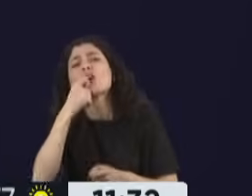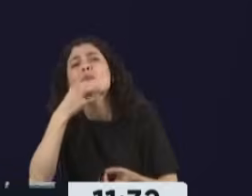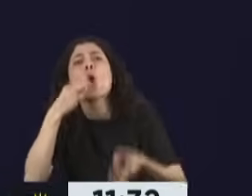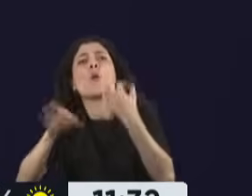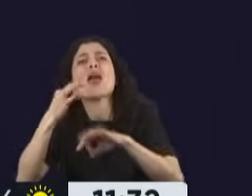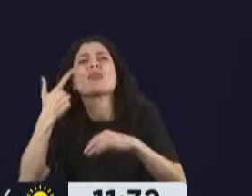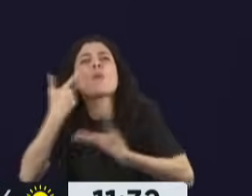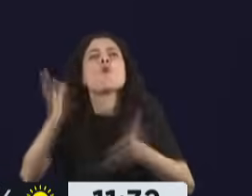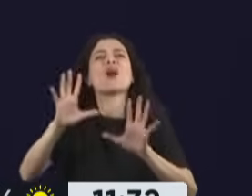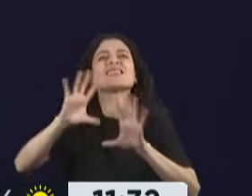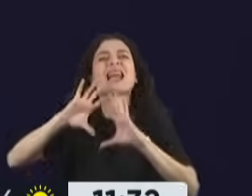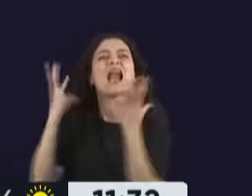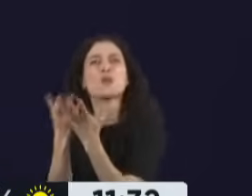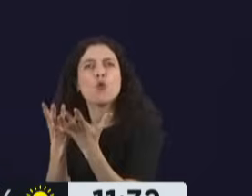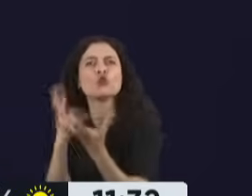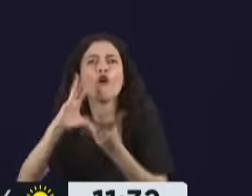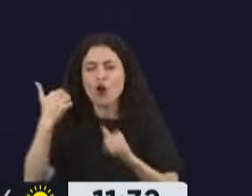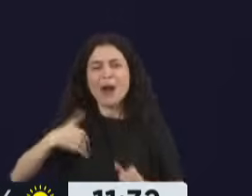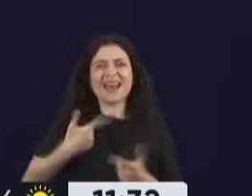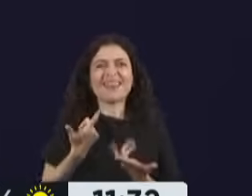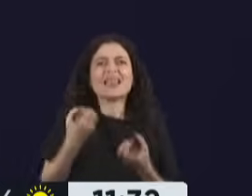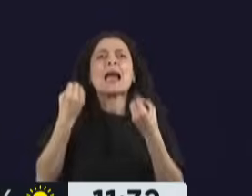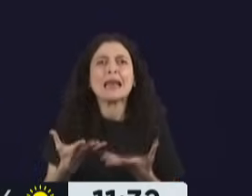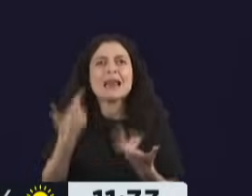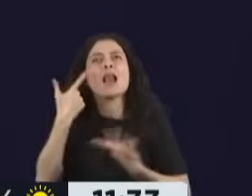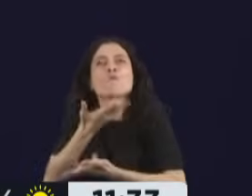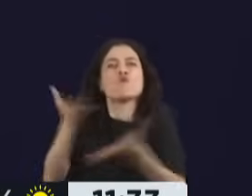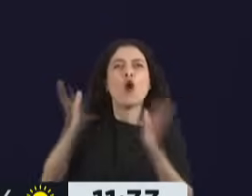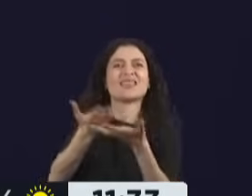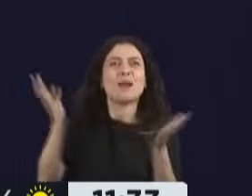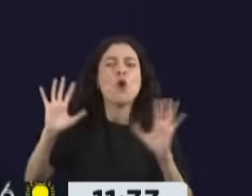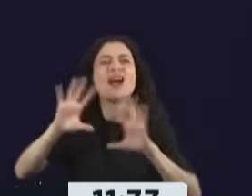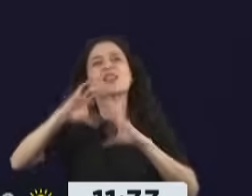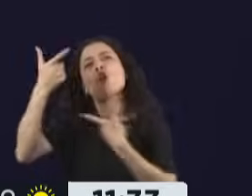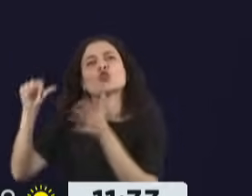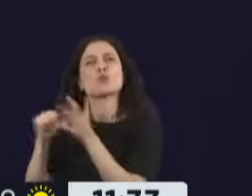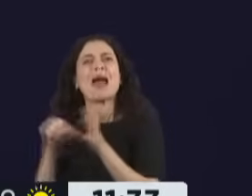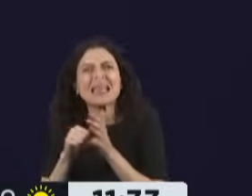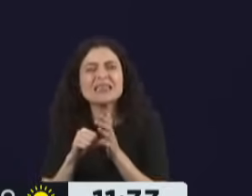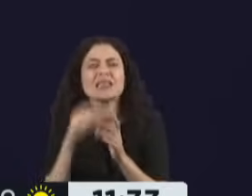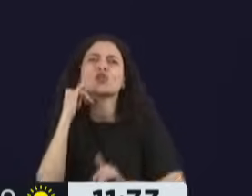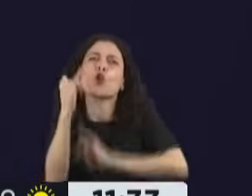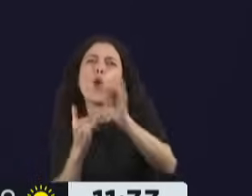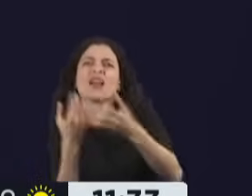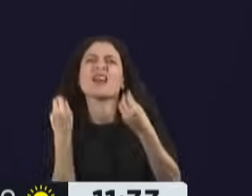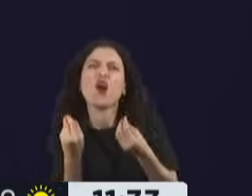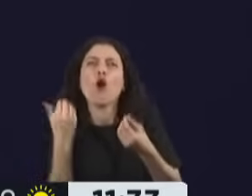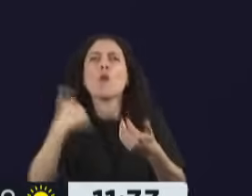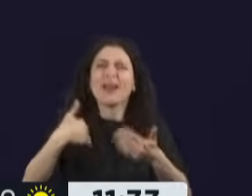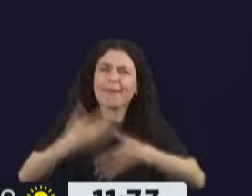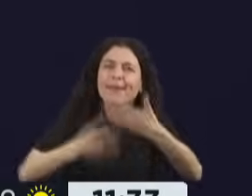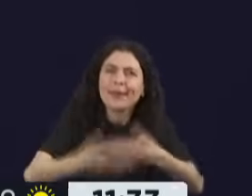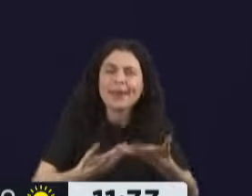al mundo o que empezar a armar una vidriera de lo que es Argentina y de lo que puede dar al